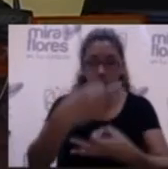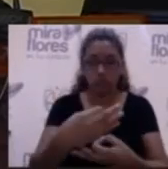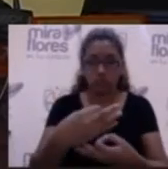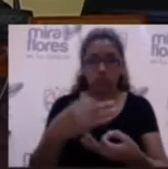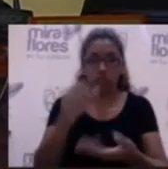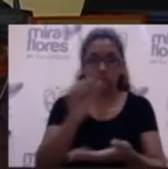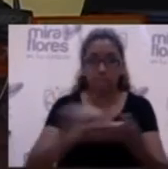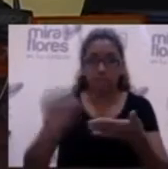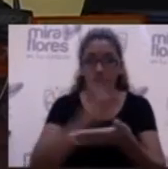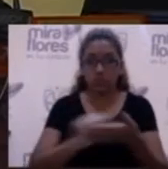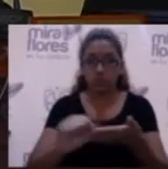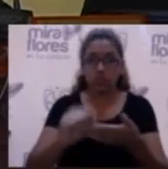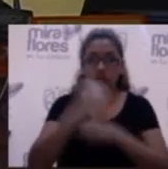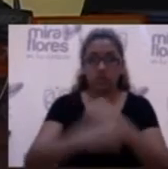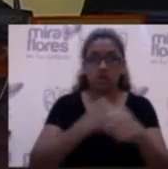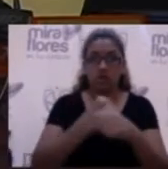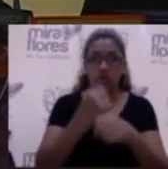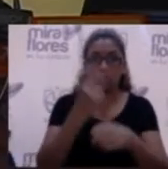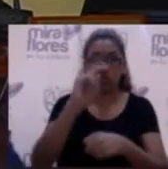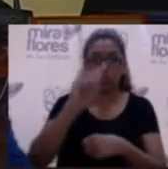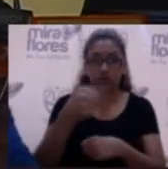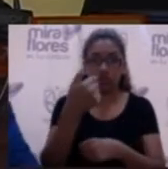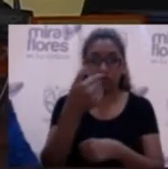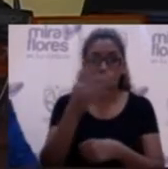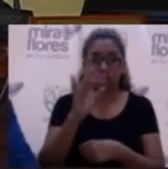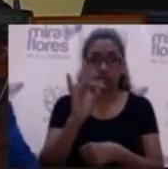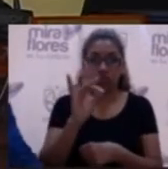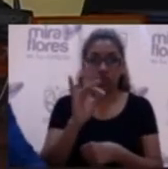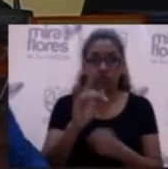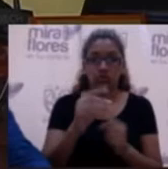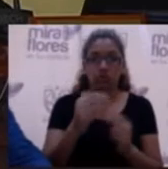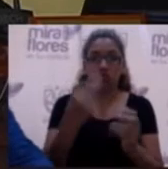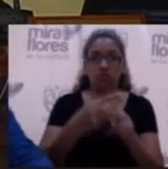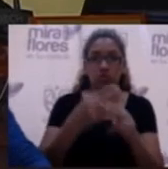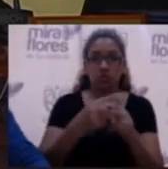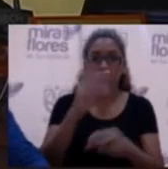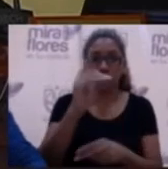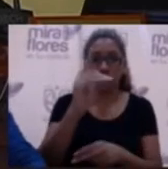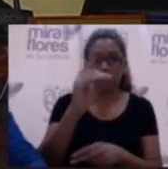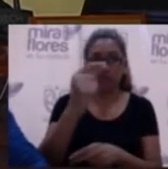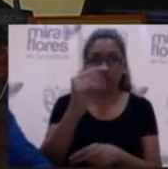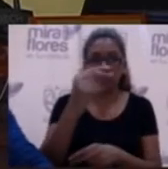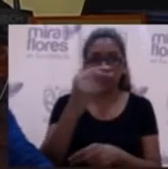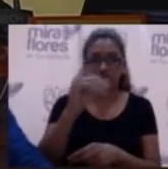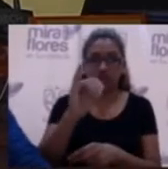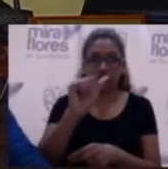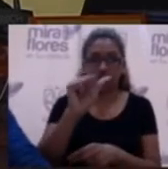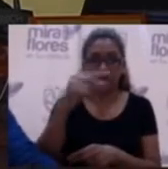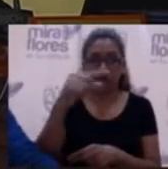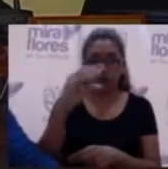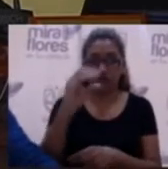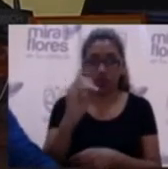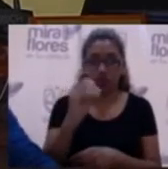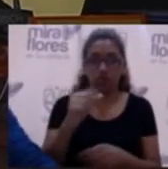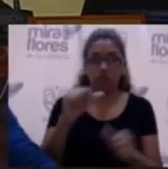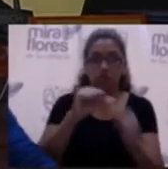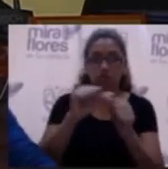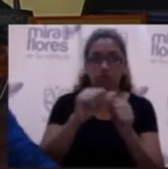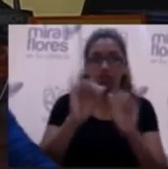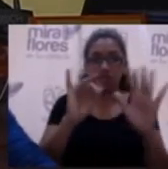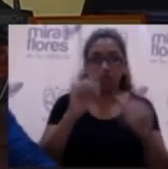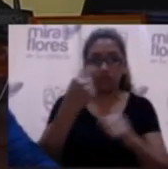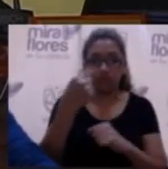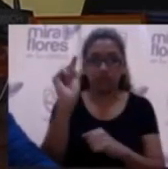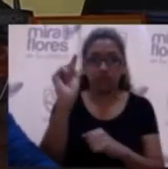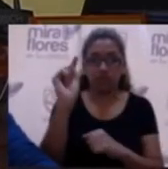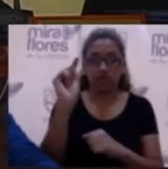Proyecto de acuerdo de consejo que aprueba el otorgamiento de una subvención económica mensual durante el año 2018 a favor